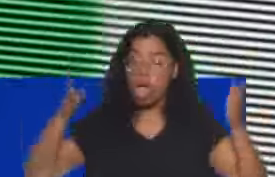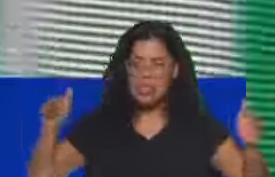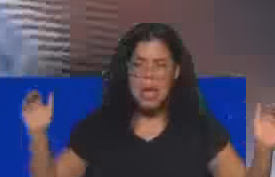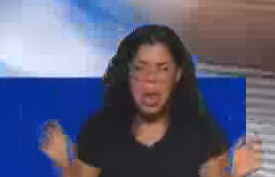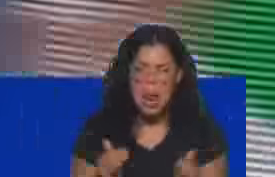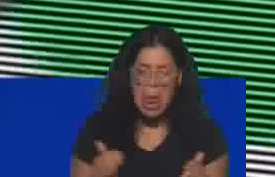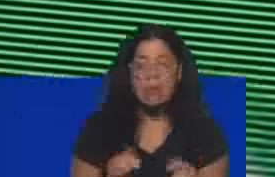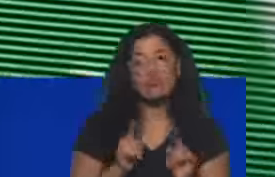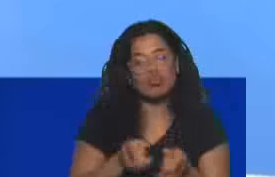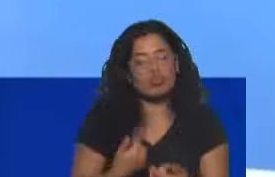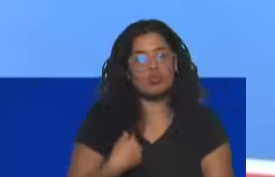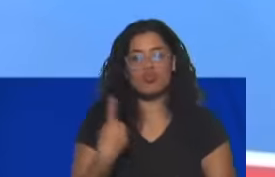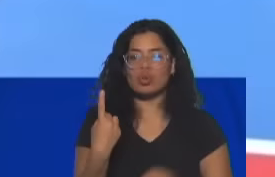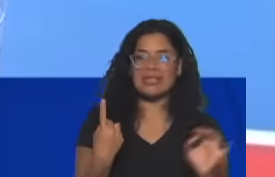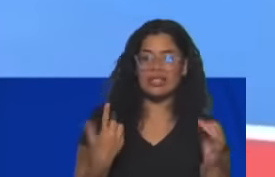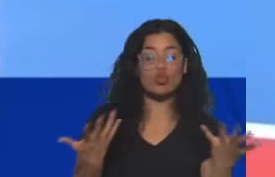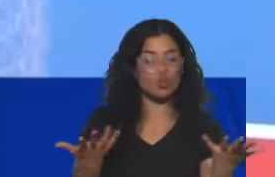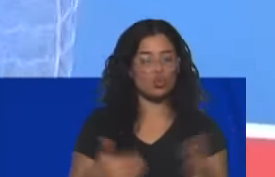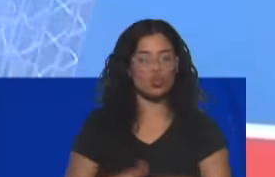¿eh? Era el 1-0.